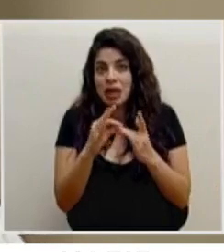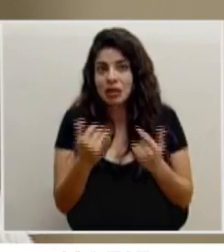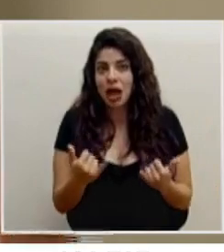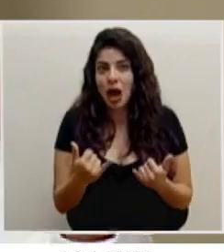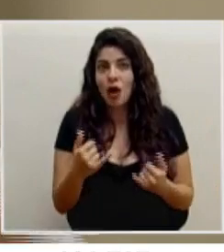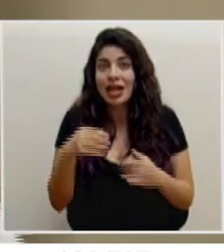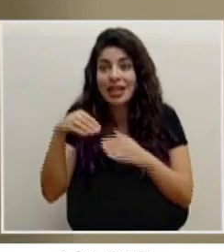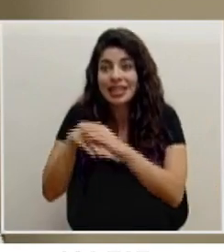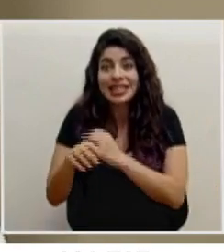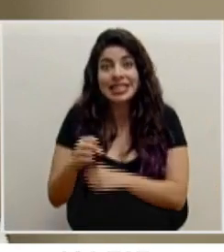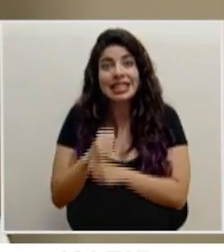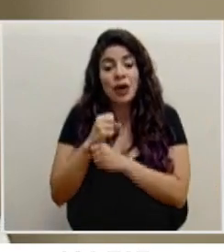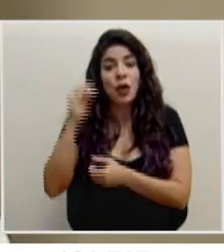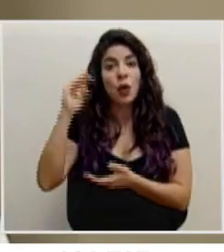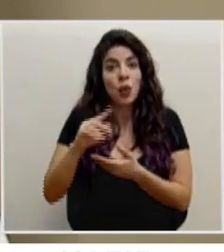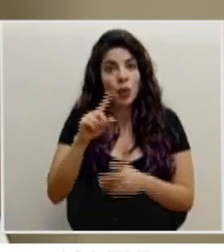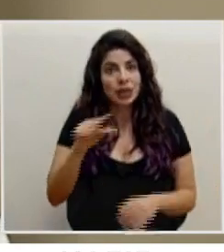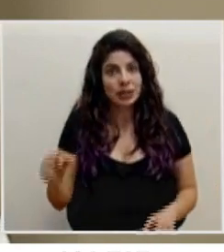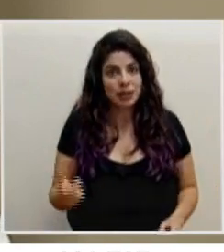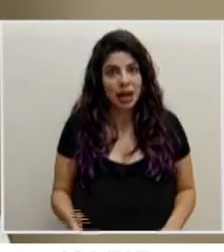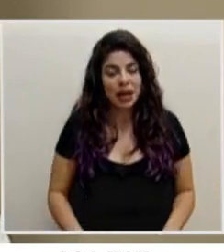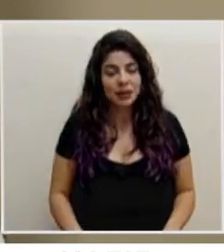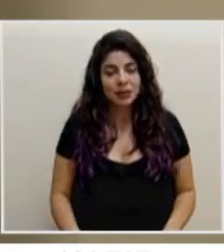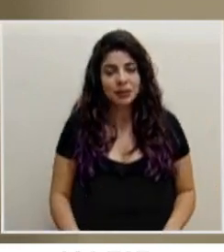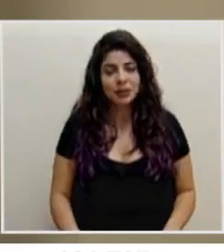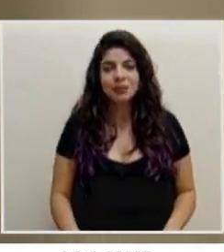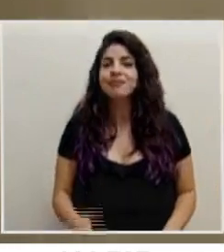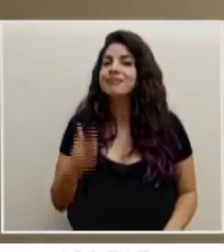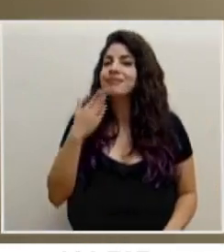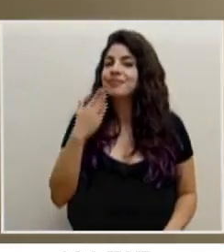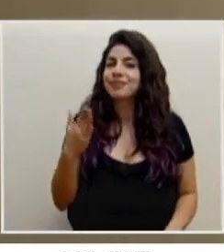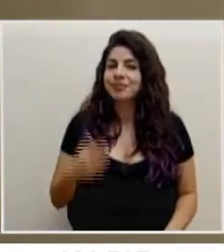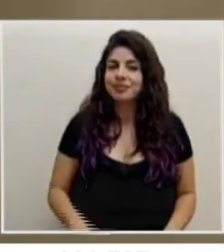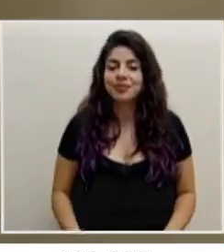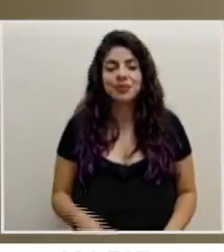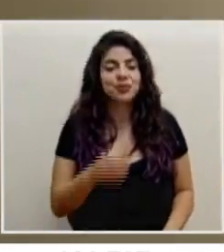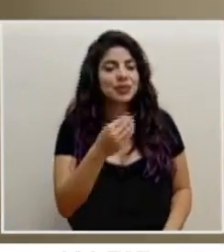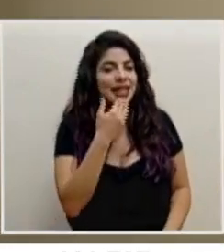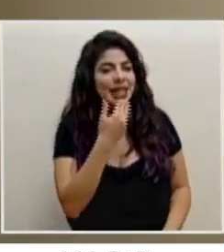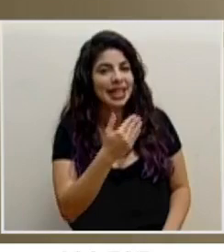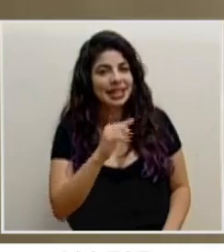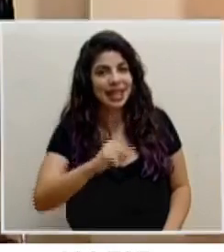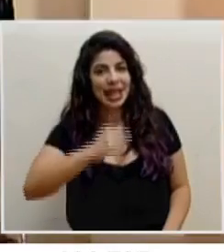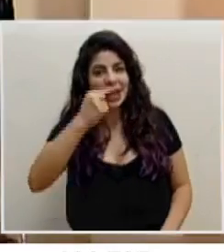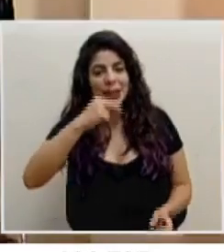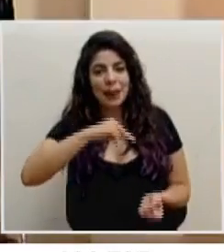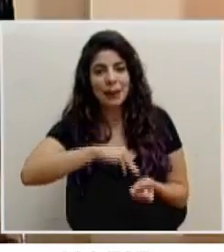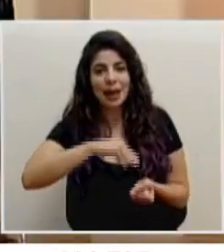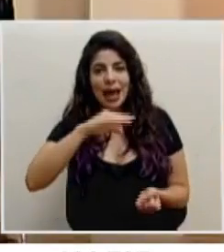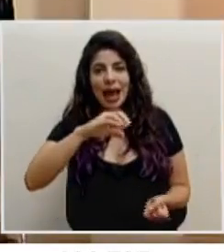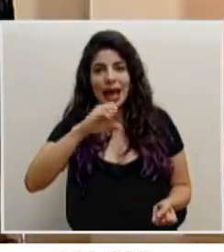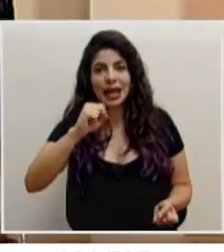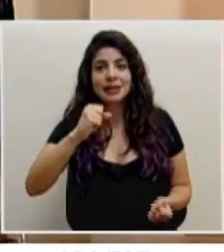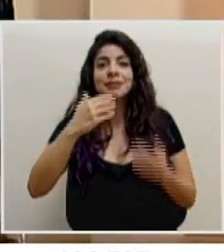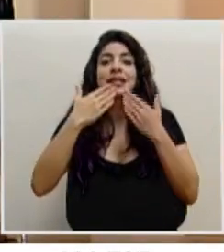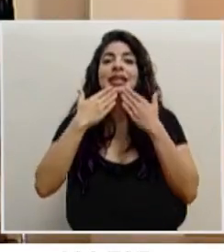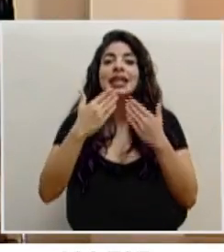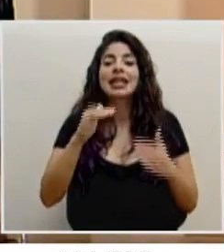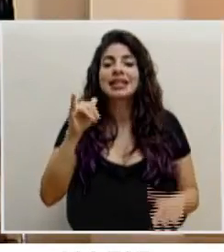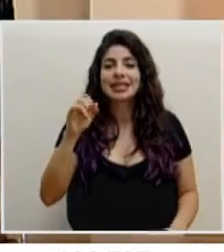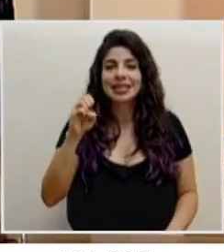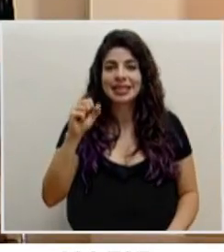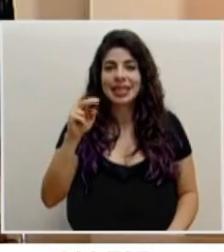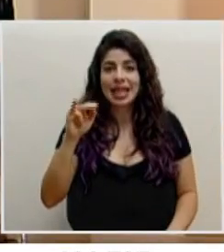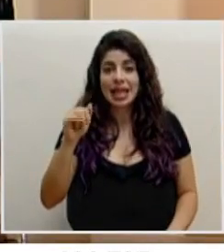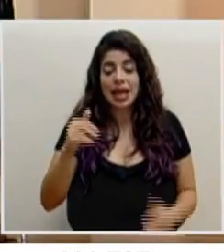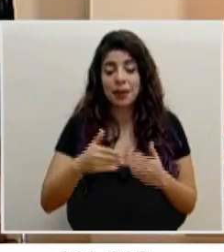stock de seguridad se definió que sea de 1 semana. Gracias, don Mario. Muchas gracias al gerente médico de la Caja, muchas gracias a